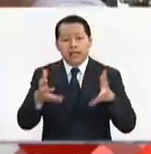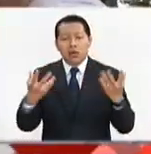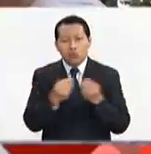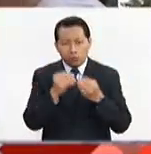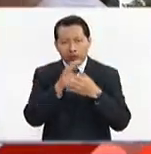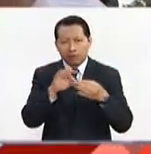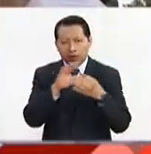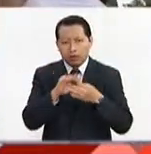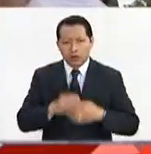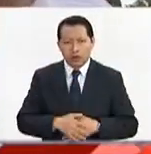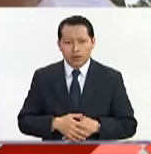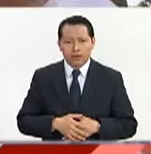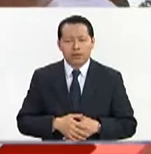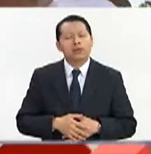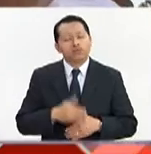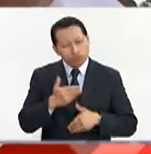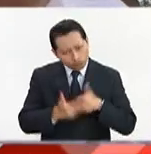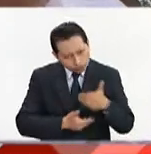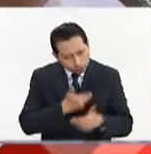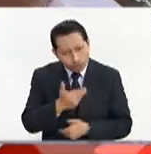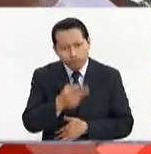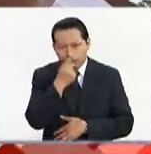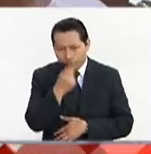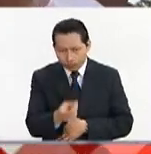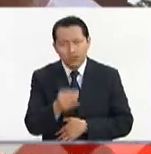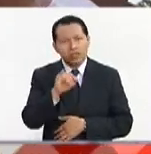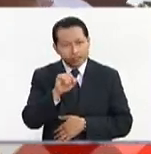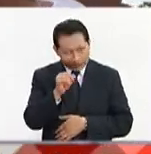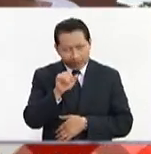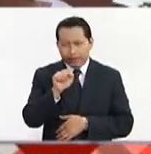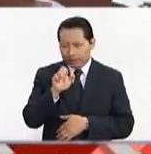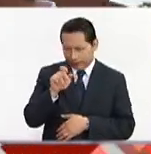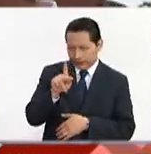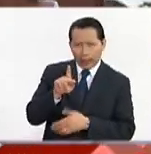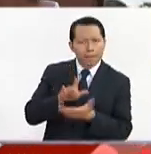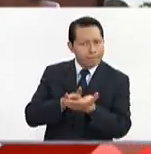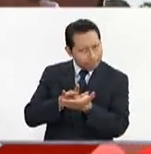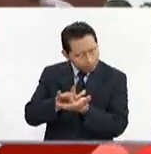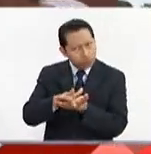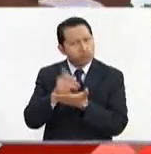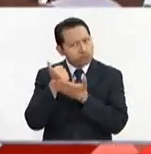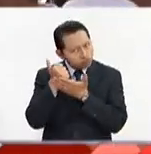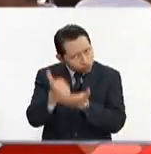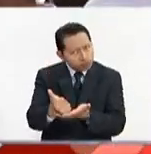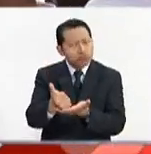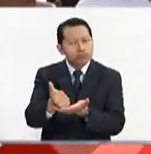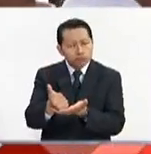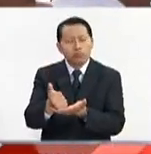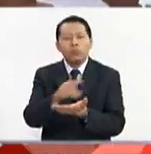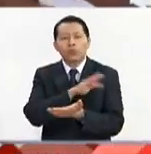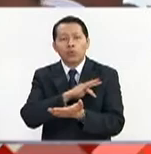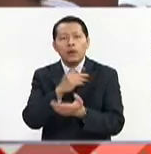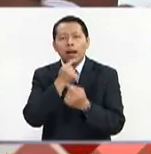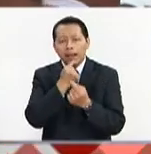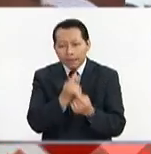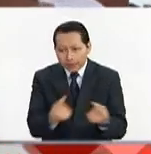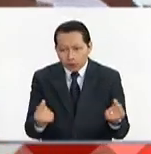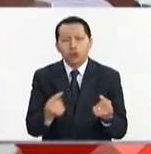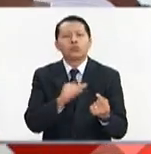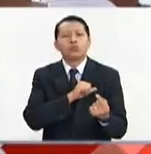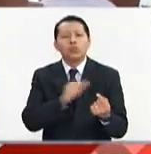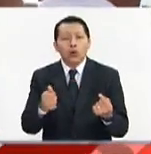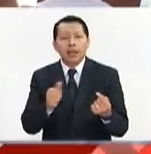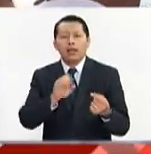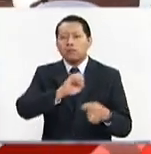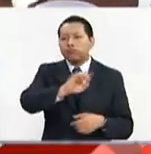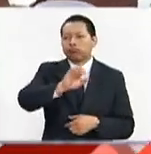Se les reiteró el ofrecimiento de toda la ayuda de la Secretaría de Educación Pública para que los niños puedan reubicarse en